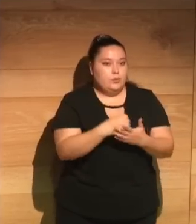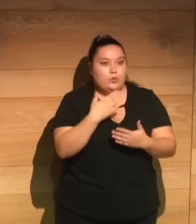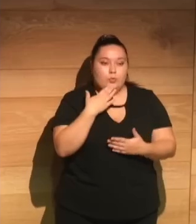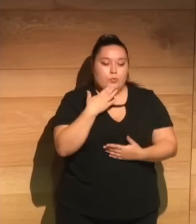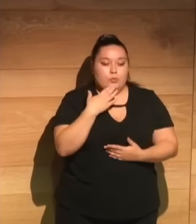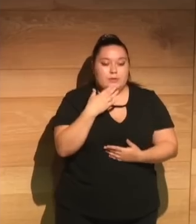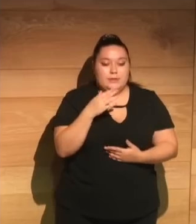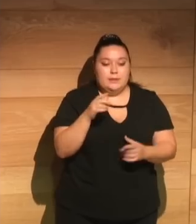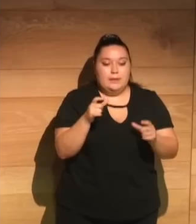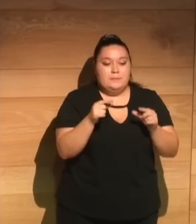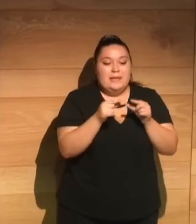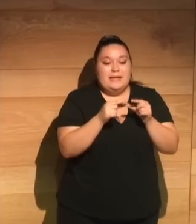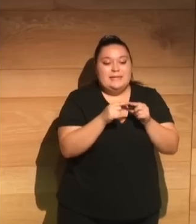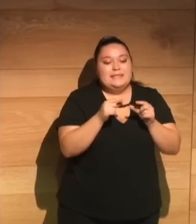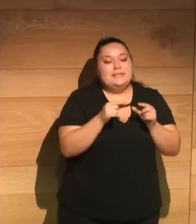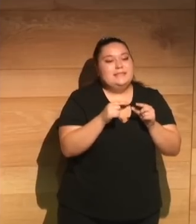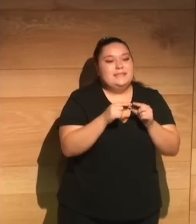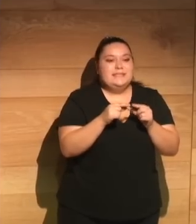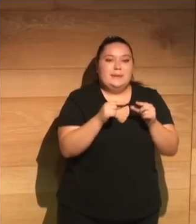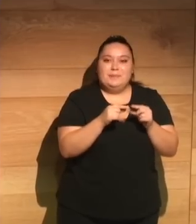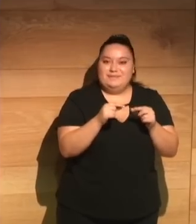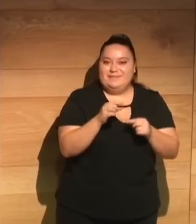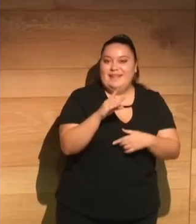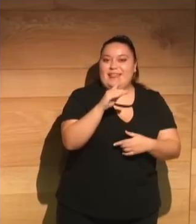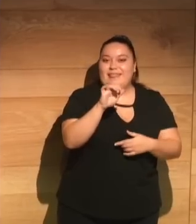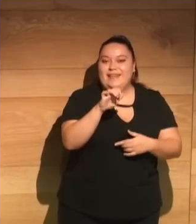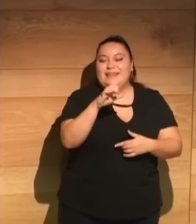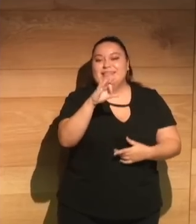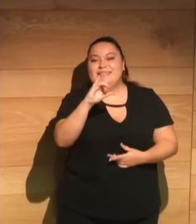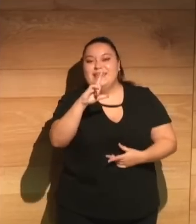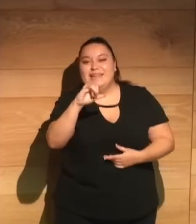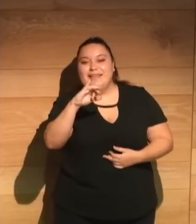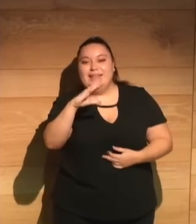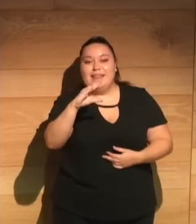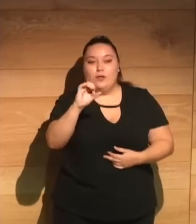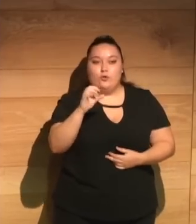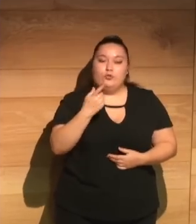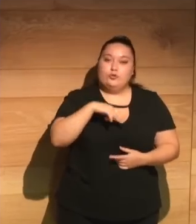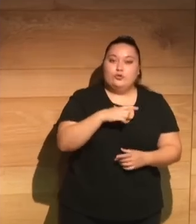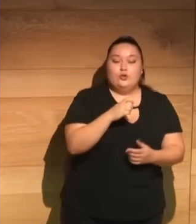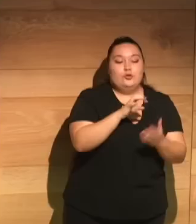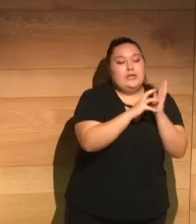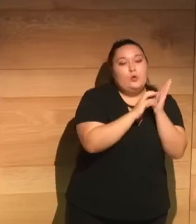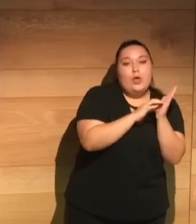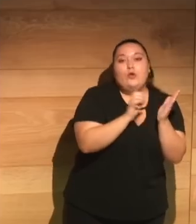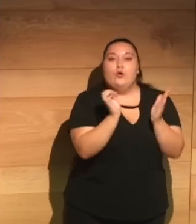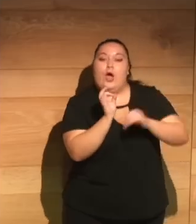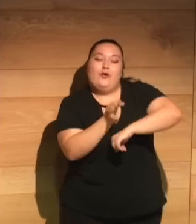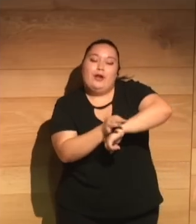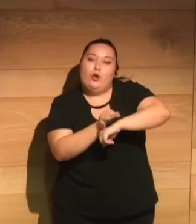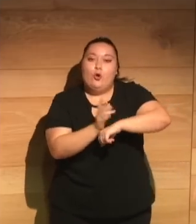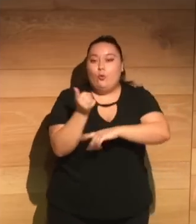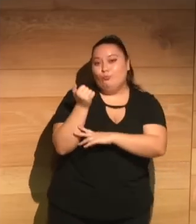de silicio. Es decir, antes nosotros teníamos... Yo personalmente sí. Teníamos una calculadora y un reloj. Y de ahí no me bajas. Y un